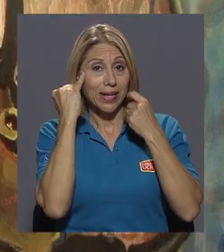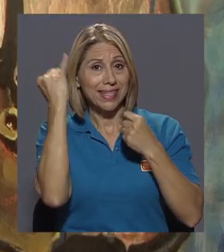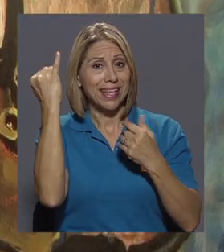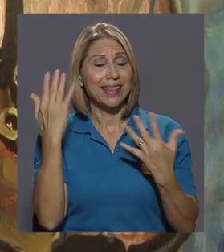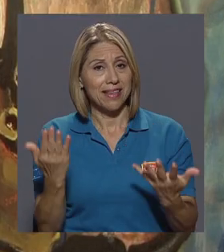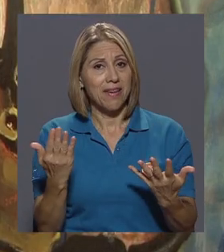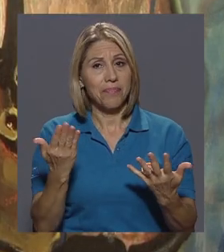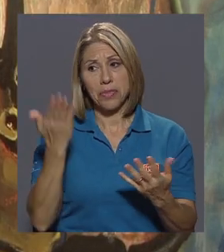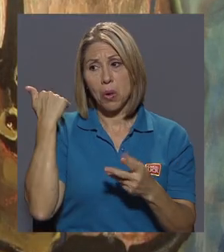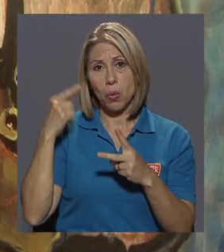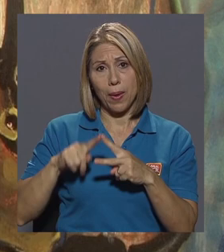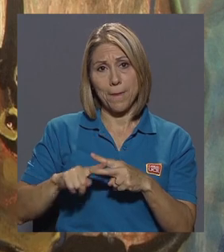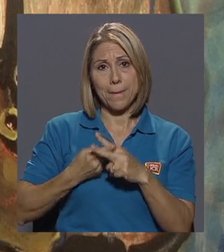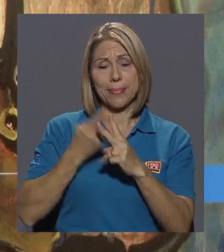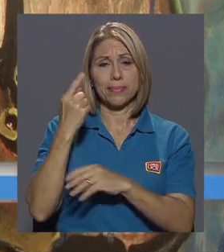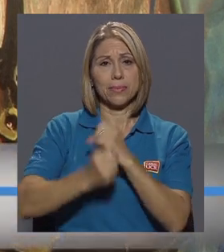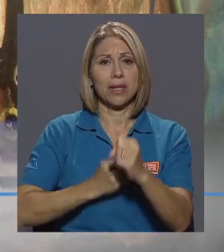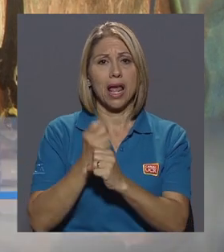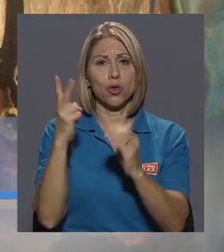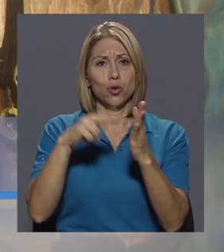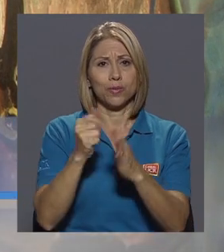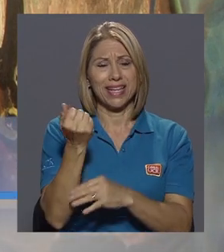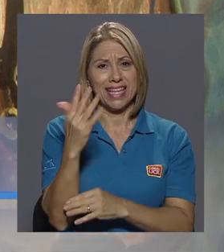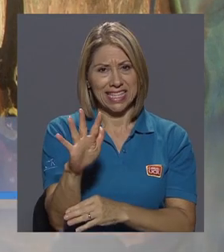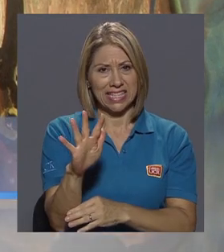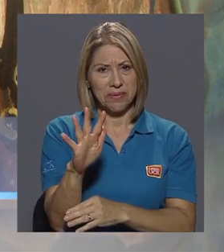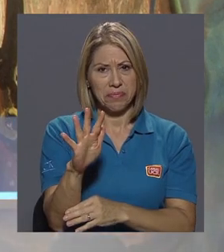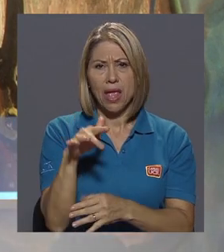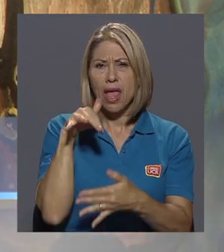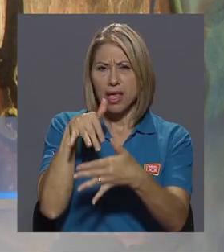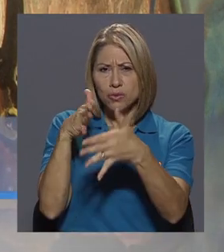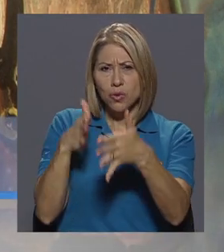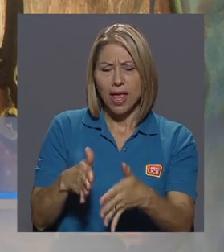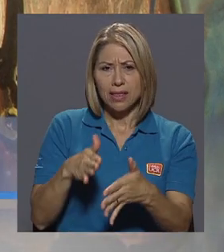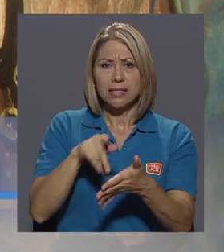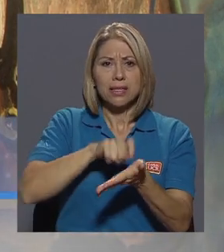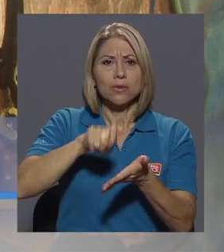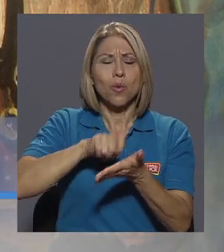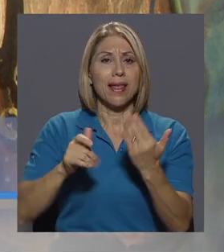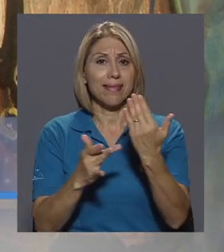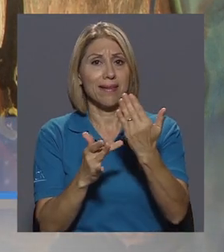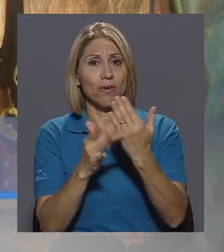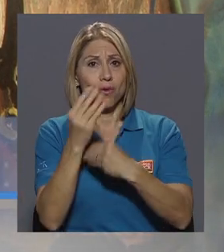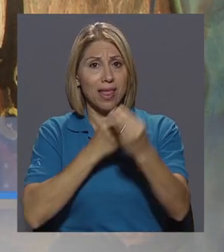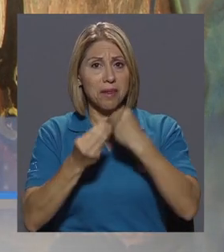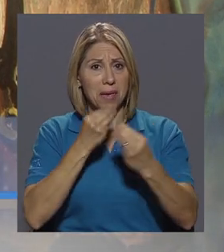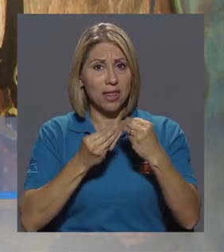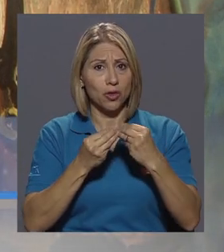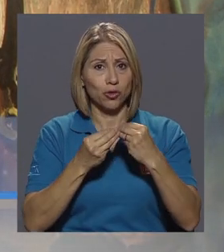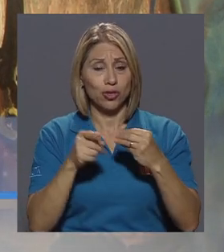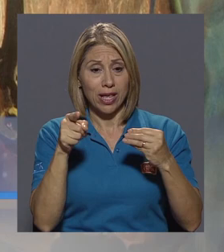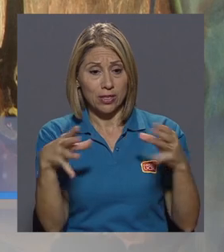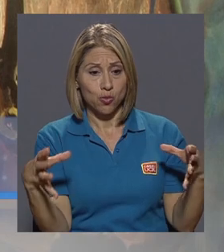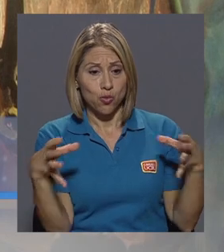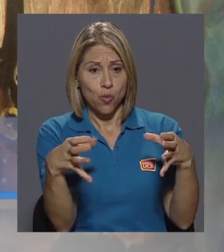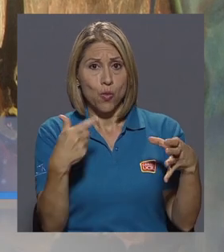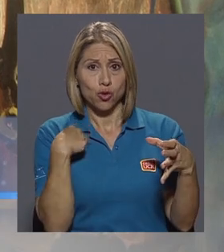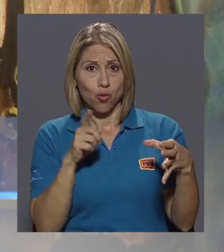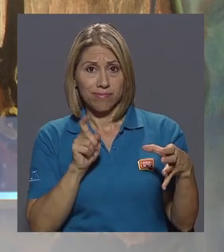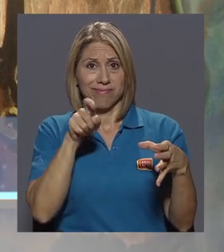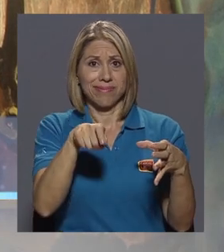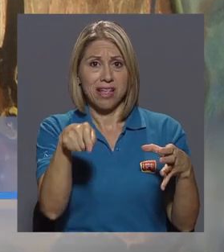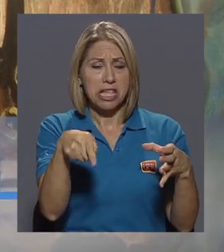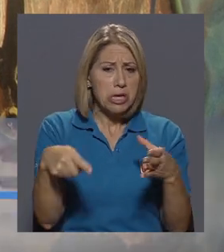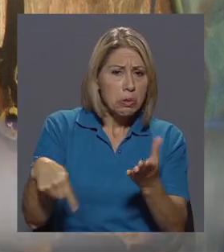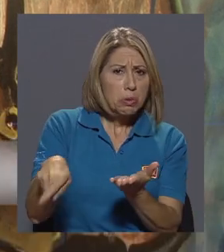el cual empezó en el 2015 cuando unos estudiantes en la Escuela de Tecnología de Alimentos, en grupos que yo formaba parte,